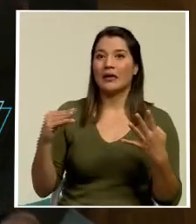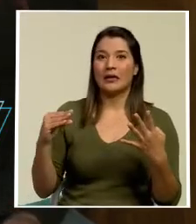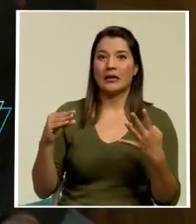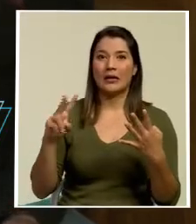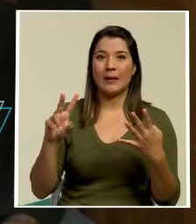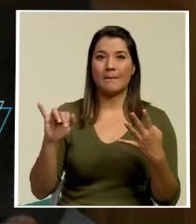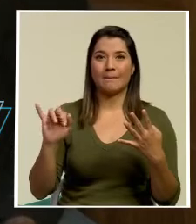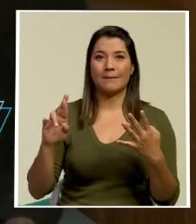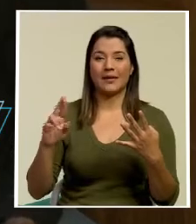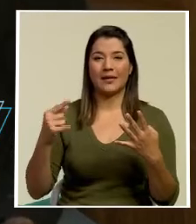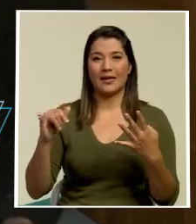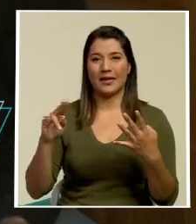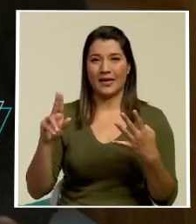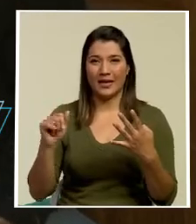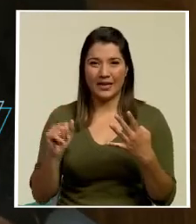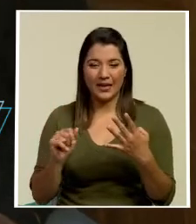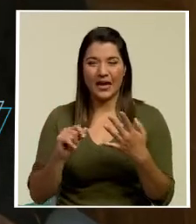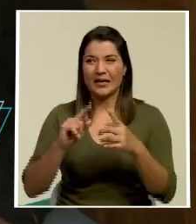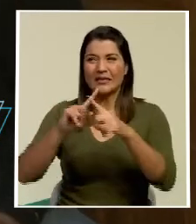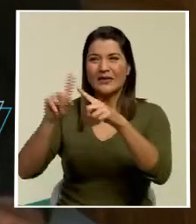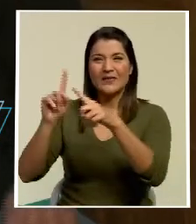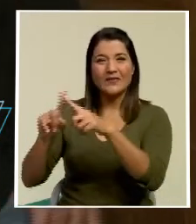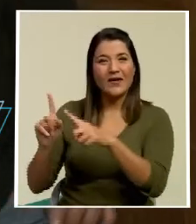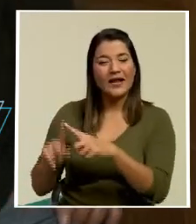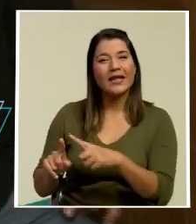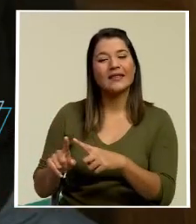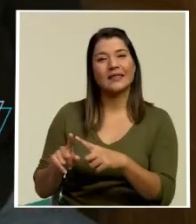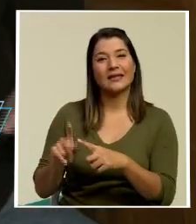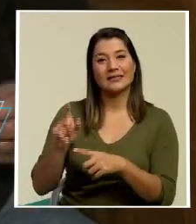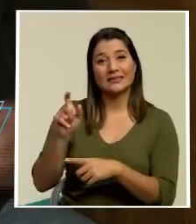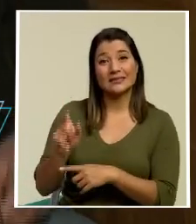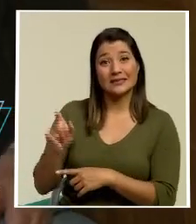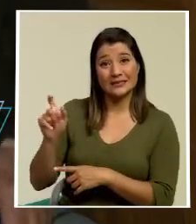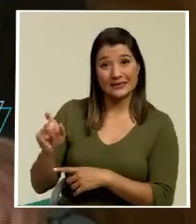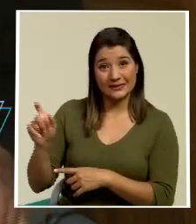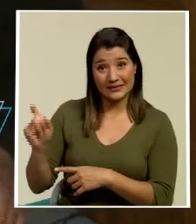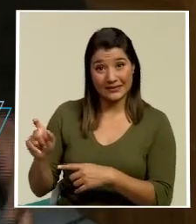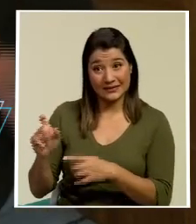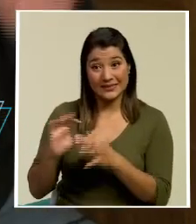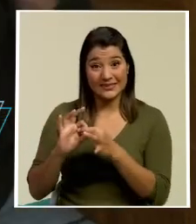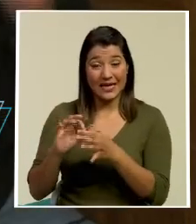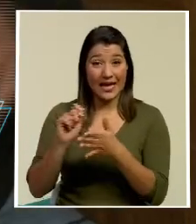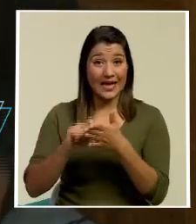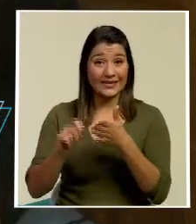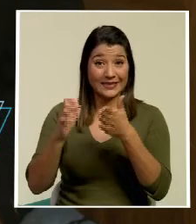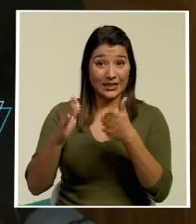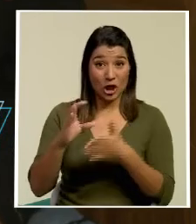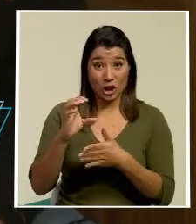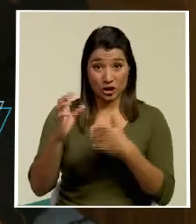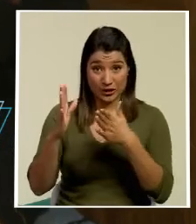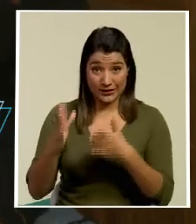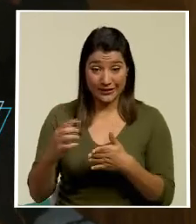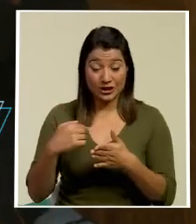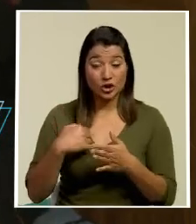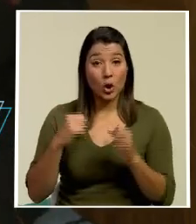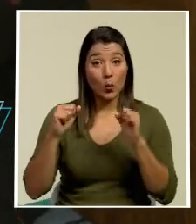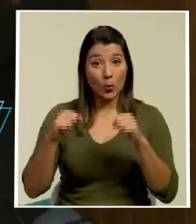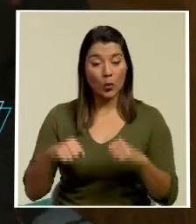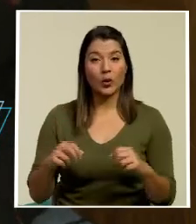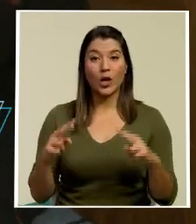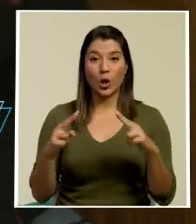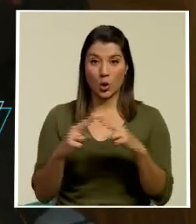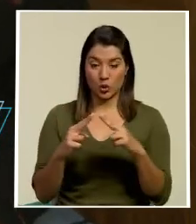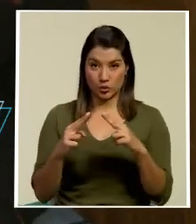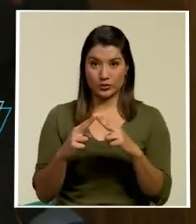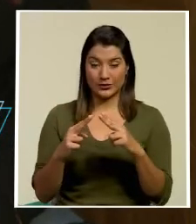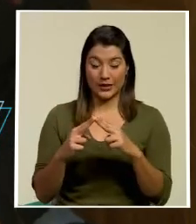Virginia Grutter y toda esa gente de las letras costarricenses. Tuve la dicha de convivir, aunque